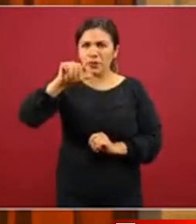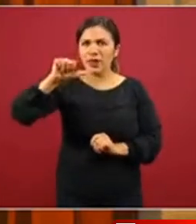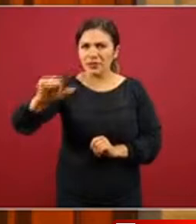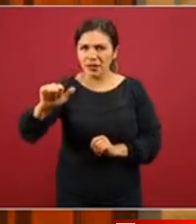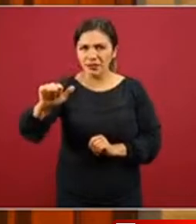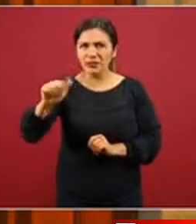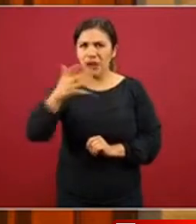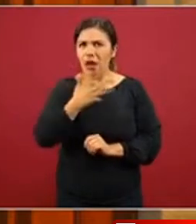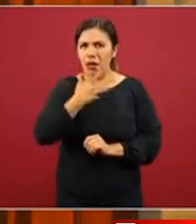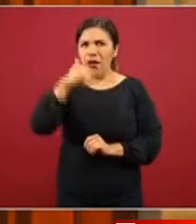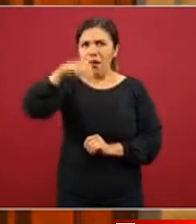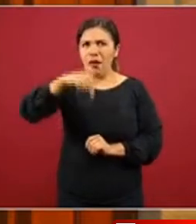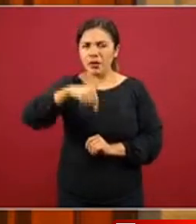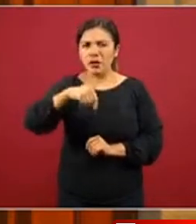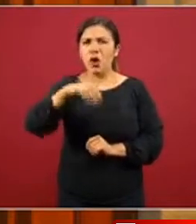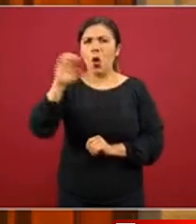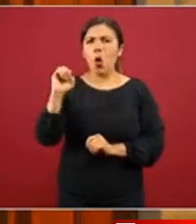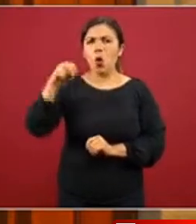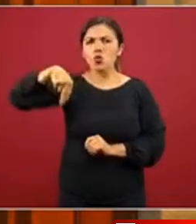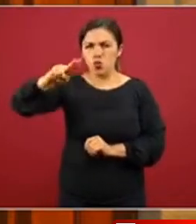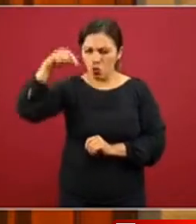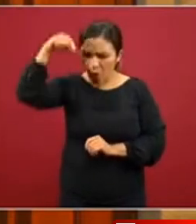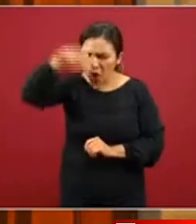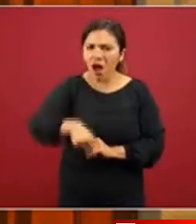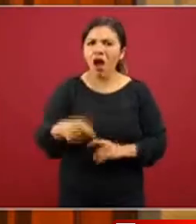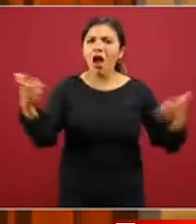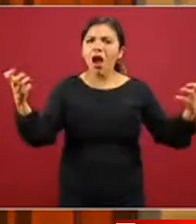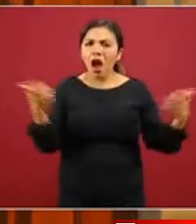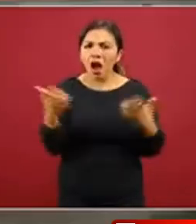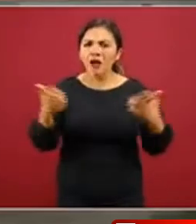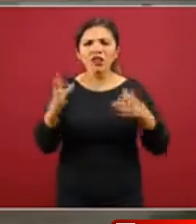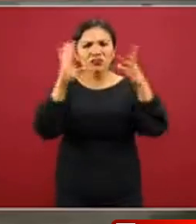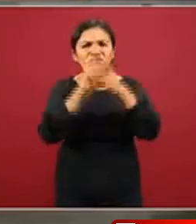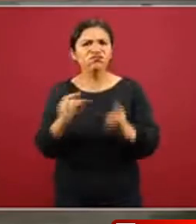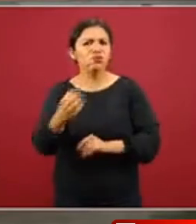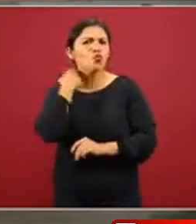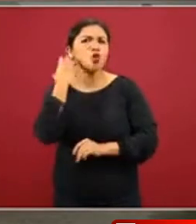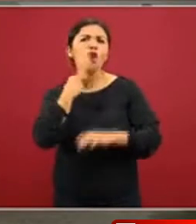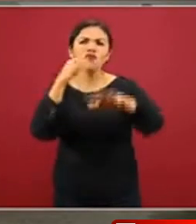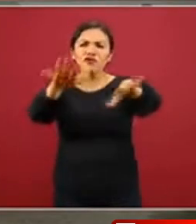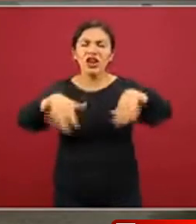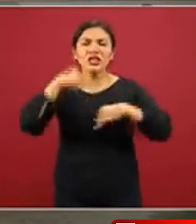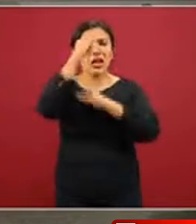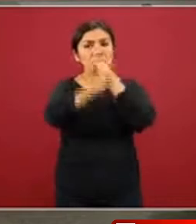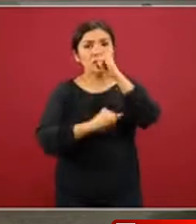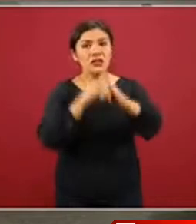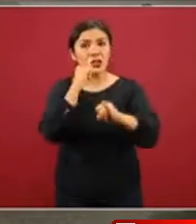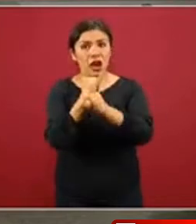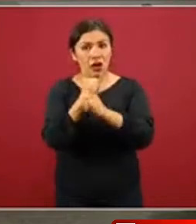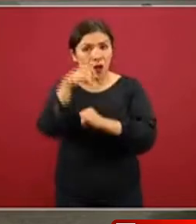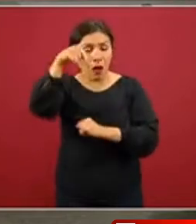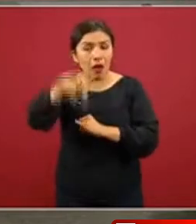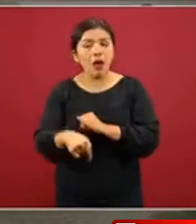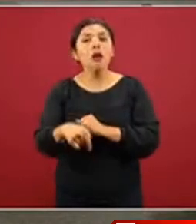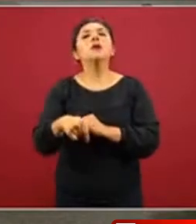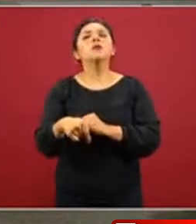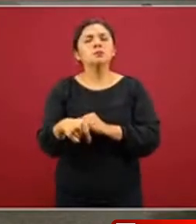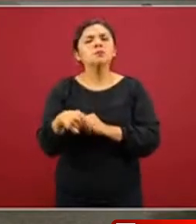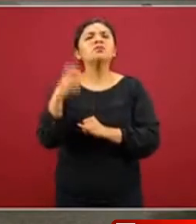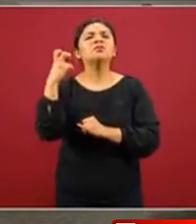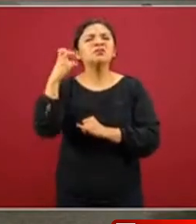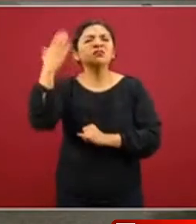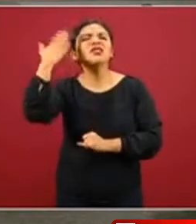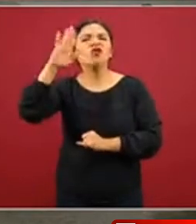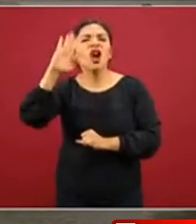1996 hubo aquí, Naciones Unidas hizo una conferencia internacional en donde